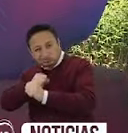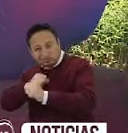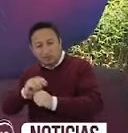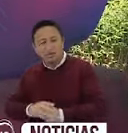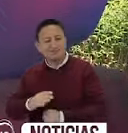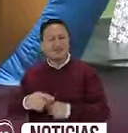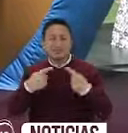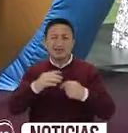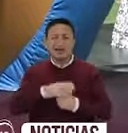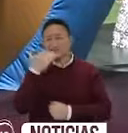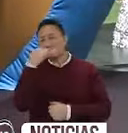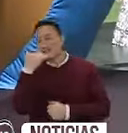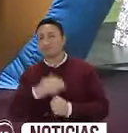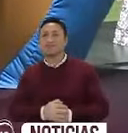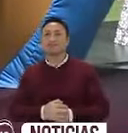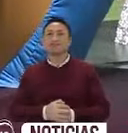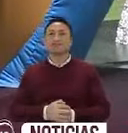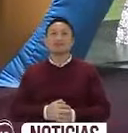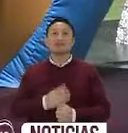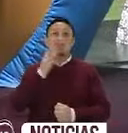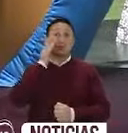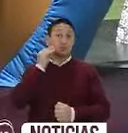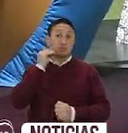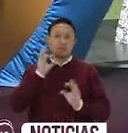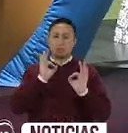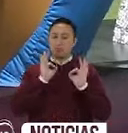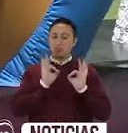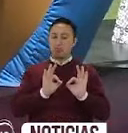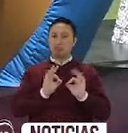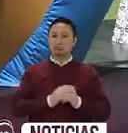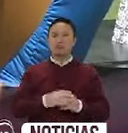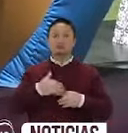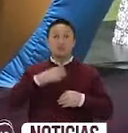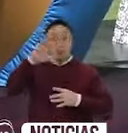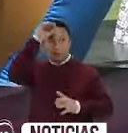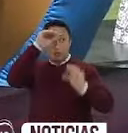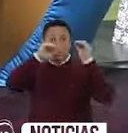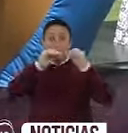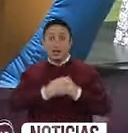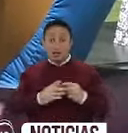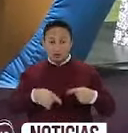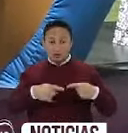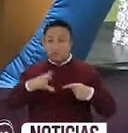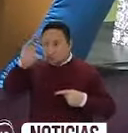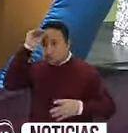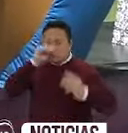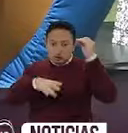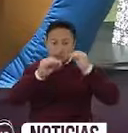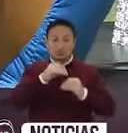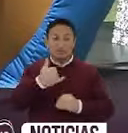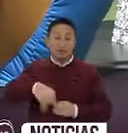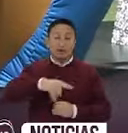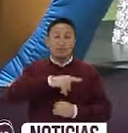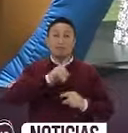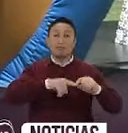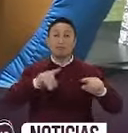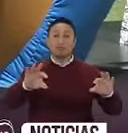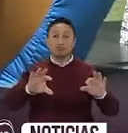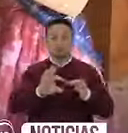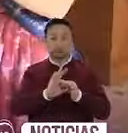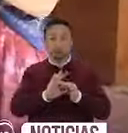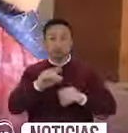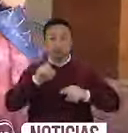no faltan. La verdad que ha sido una experiencia maravillosa. Hemos aprendido todos los días y la amistad que tenemos con mis otras 9